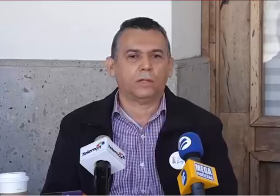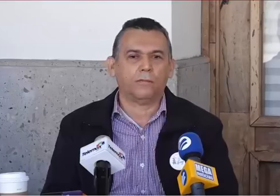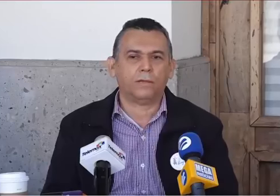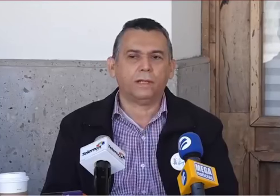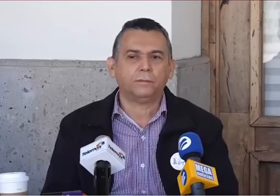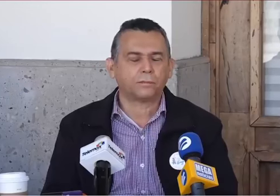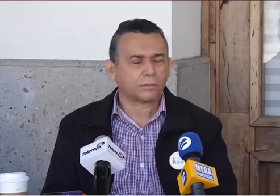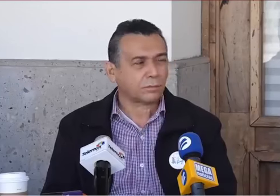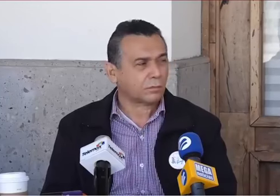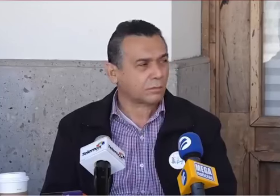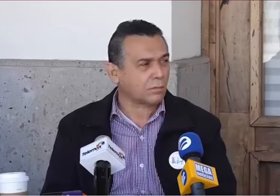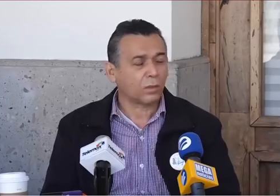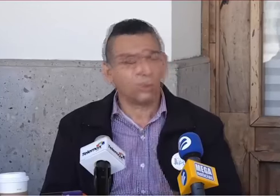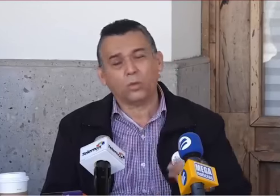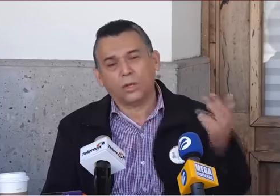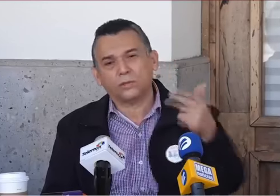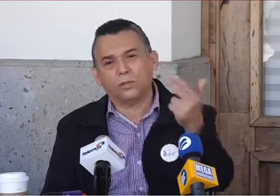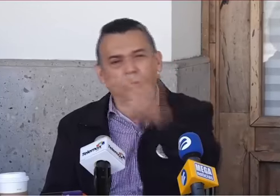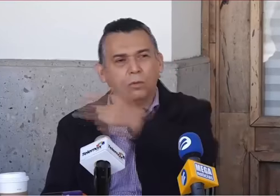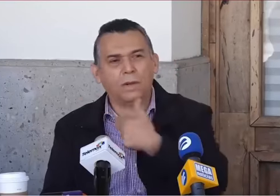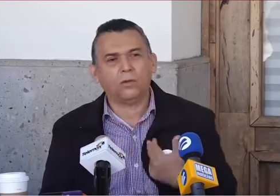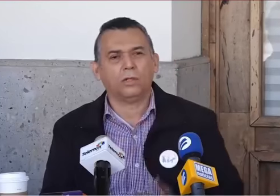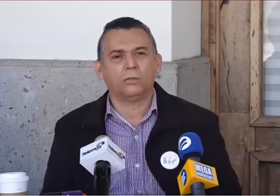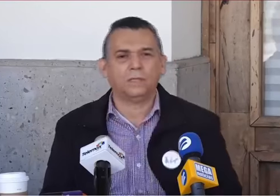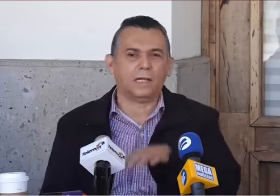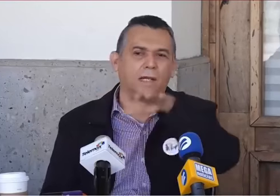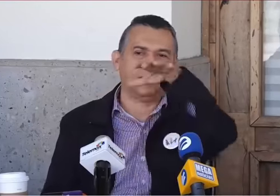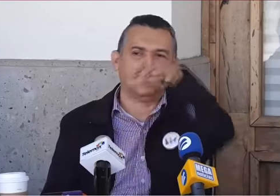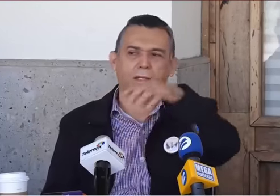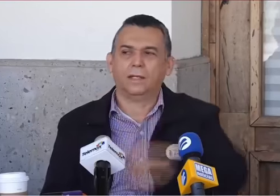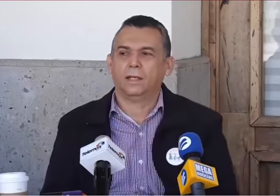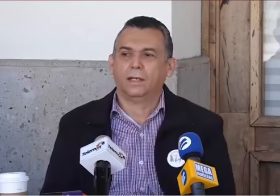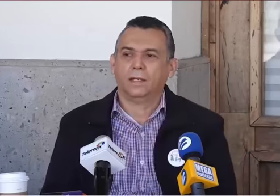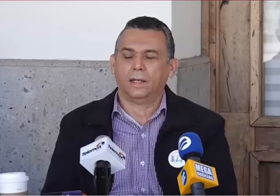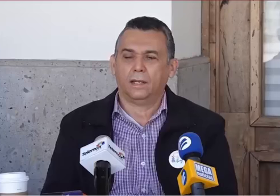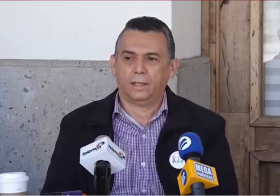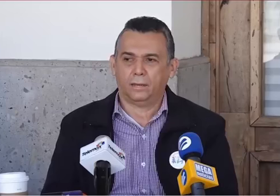una coreografía con un corazón humano y un mensaje